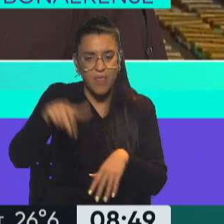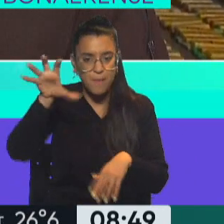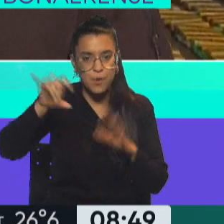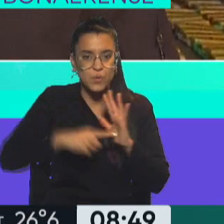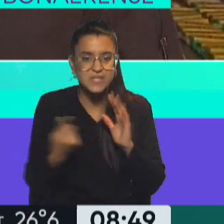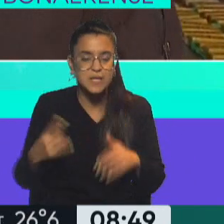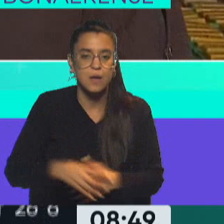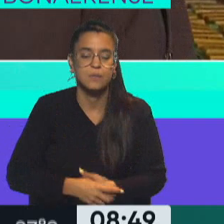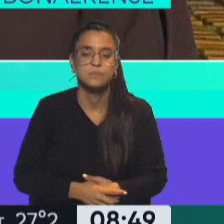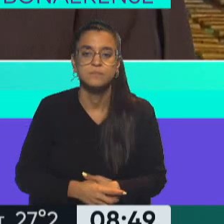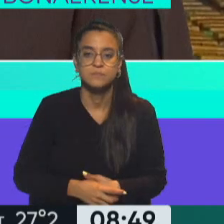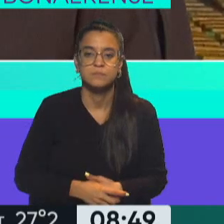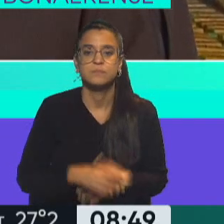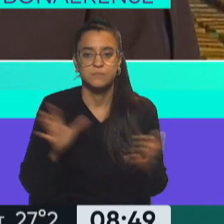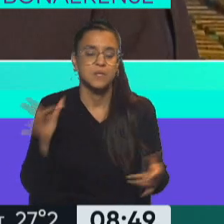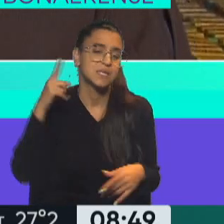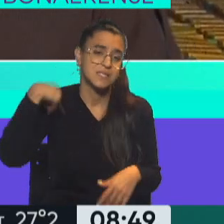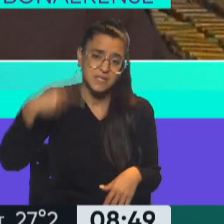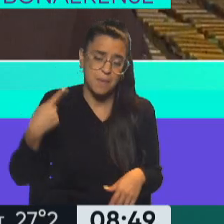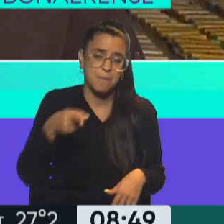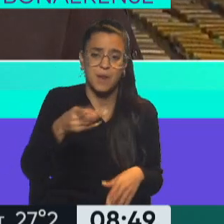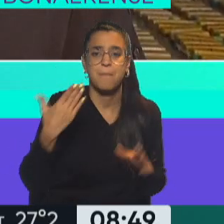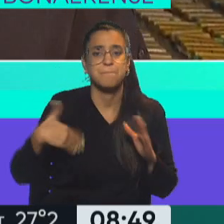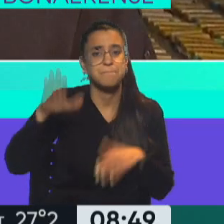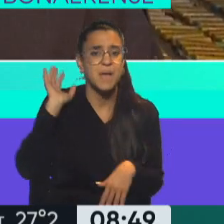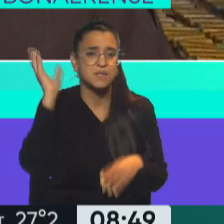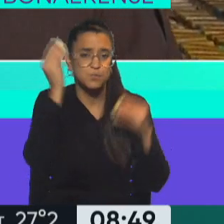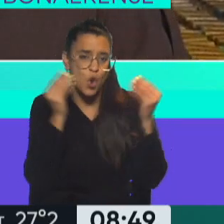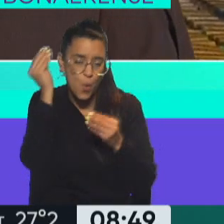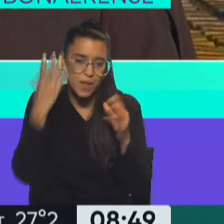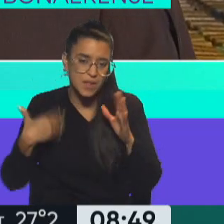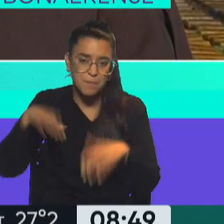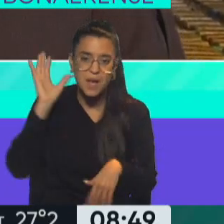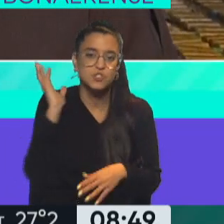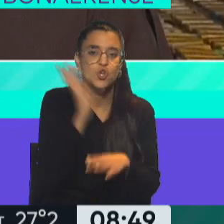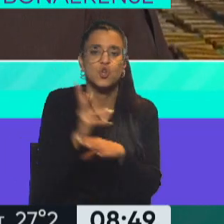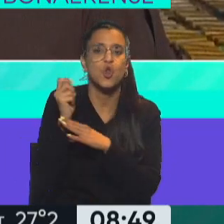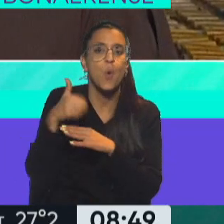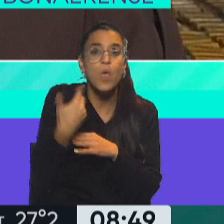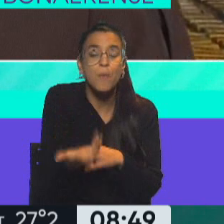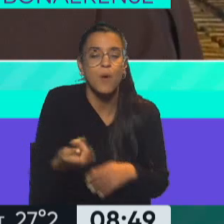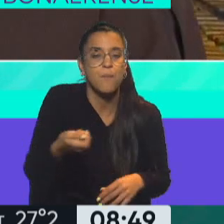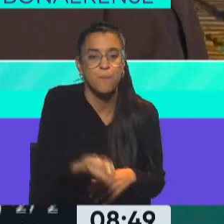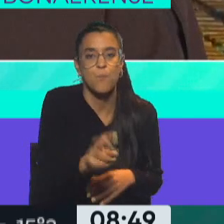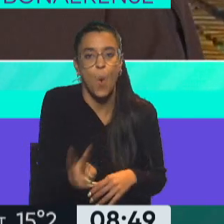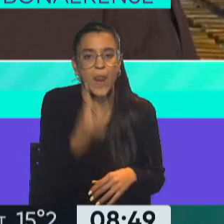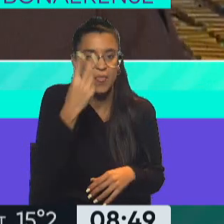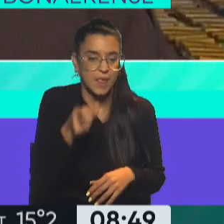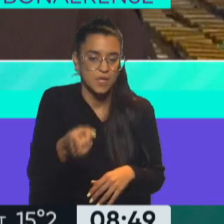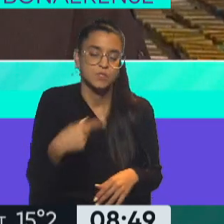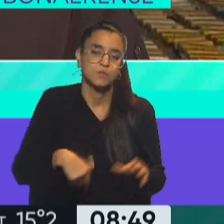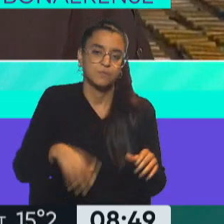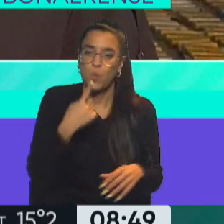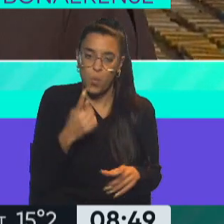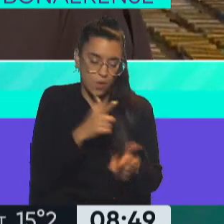Aires? Mire, siempre obviamente que el más preocupante es el robo seguido de muerte, eso no tenga ninguna duda, y